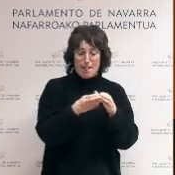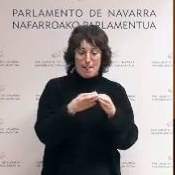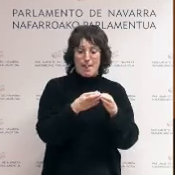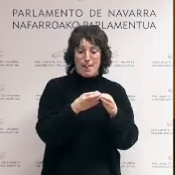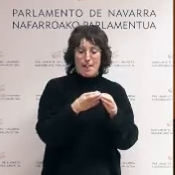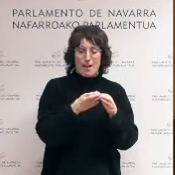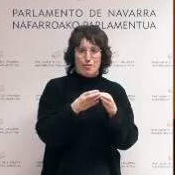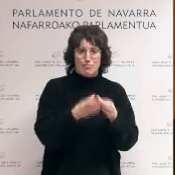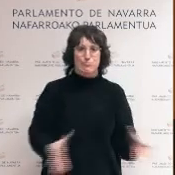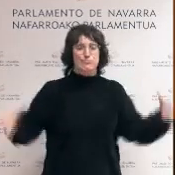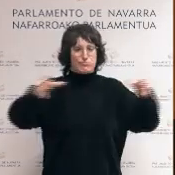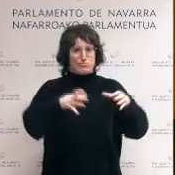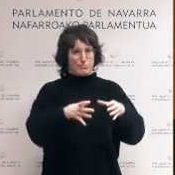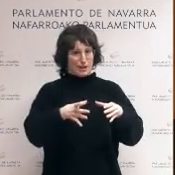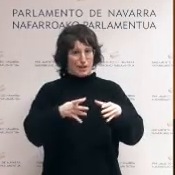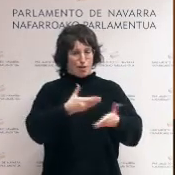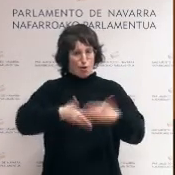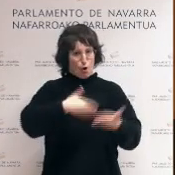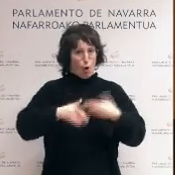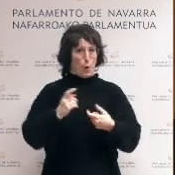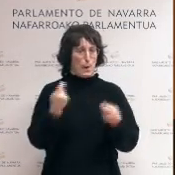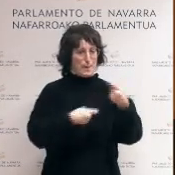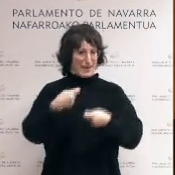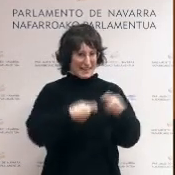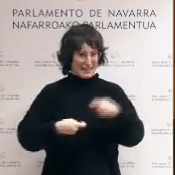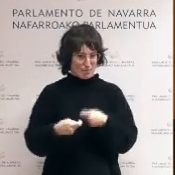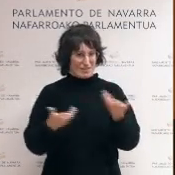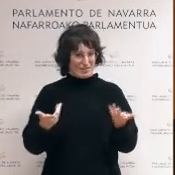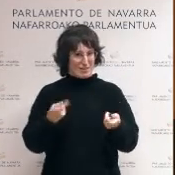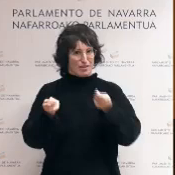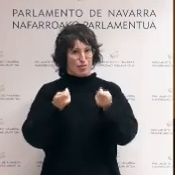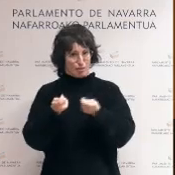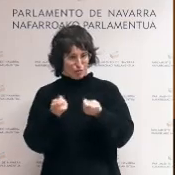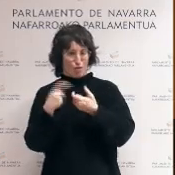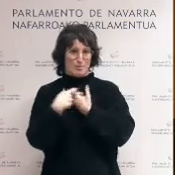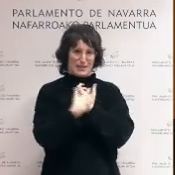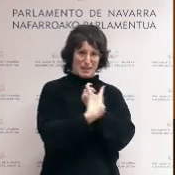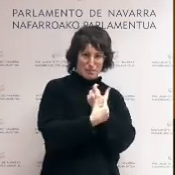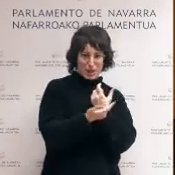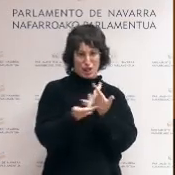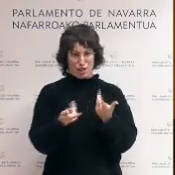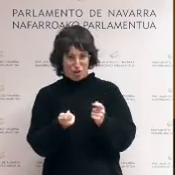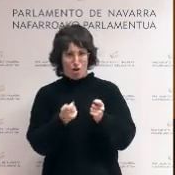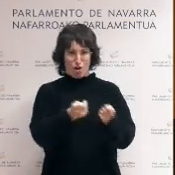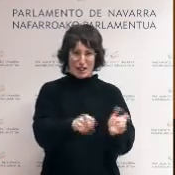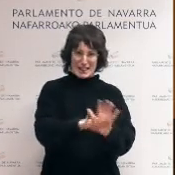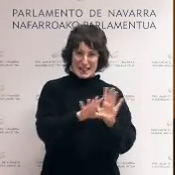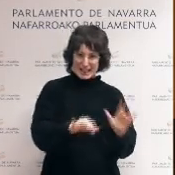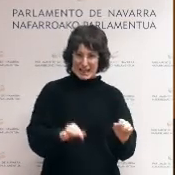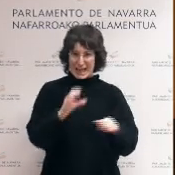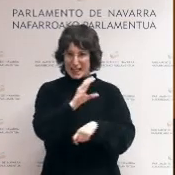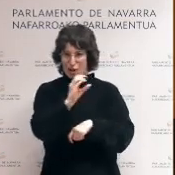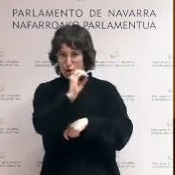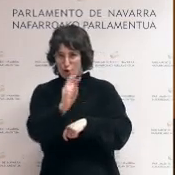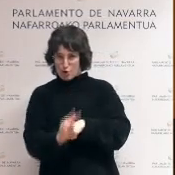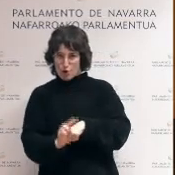Una gobernanza navarra con control y participación. Una oficina foral de créditos de carbono que también hará de ventanilla única,